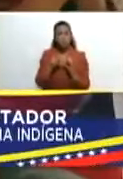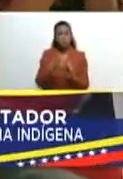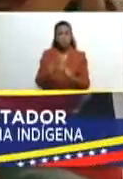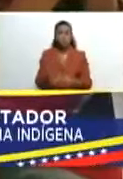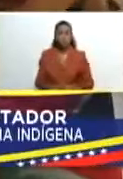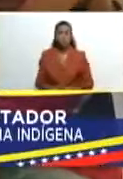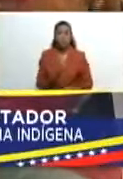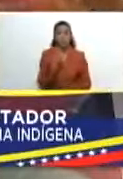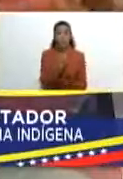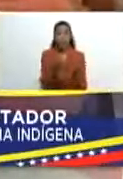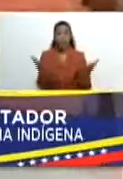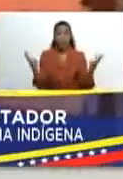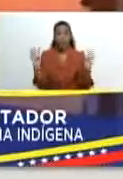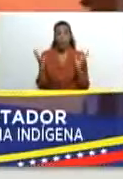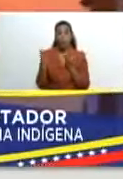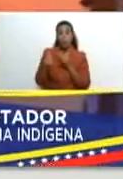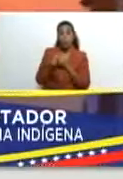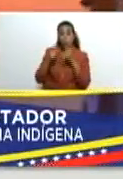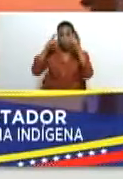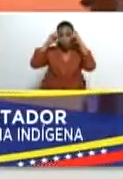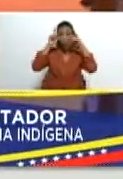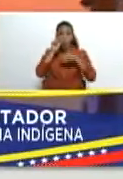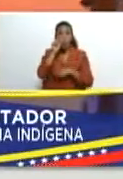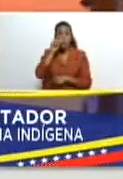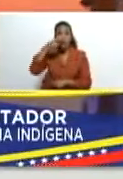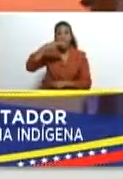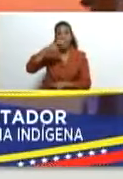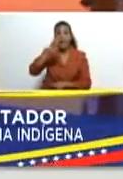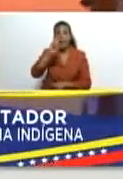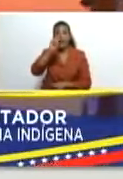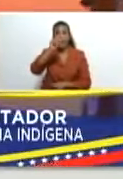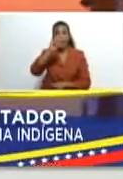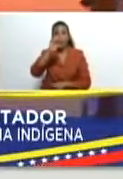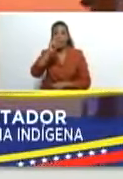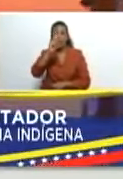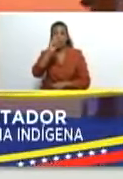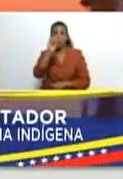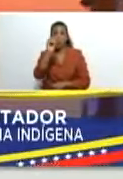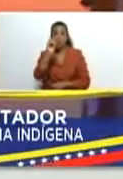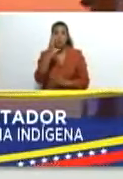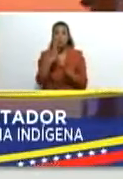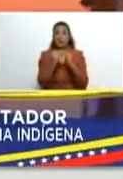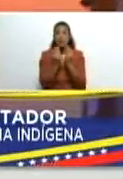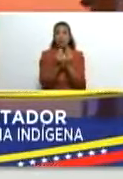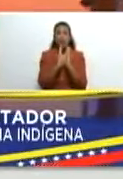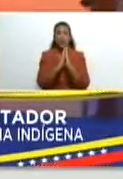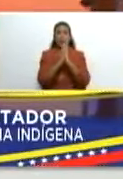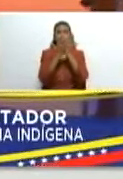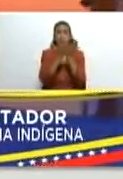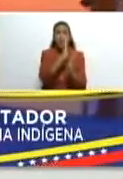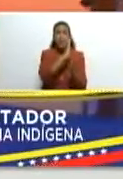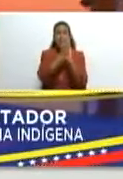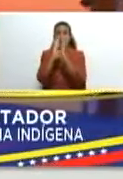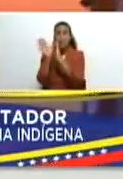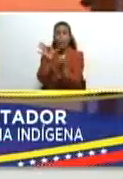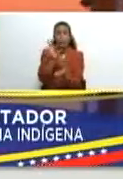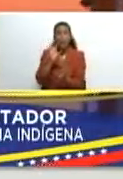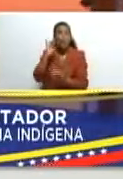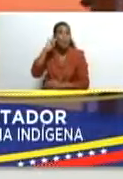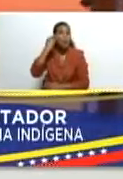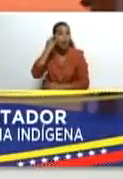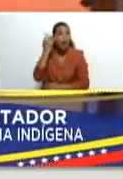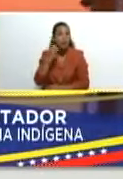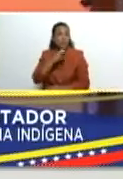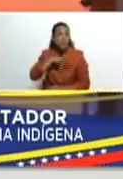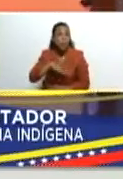Aquí estoy con Ernesto Villegas, que le metió al loco, mire el poco libro que trajo. Por si acaso. Por si acaso,